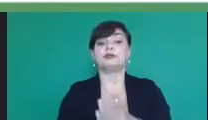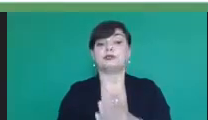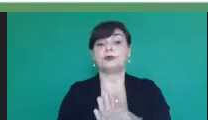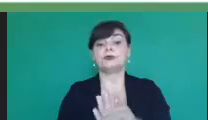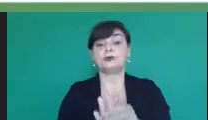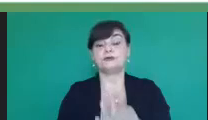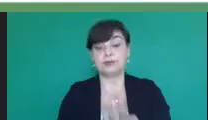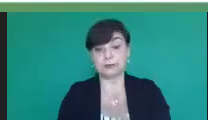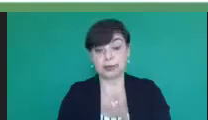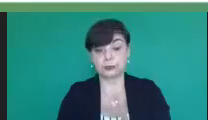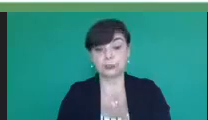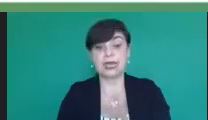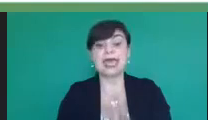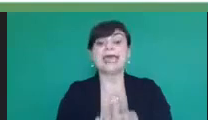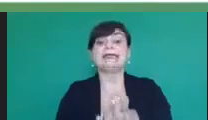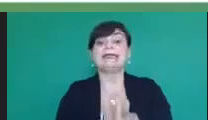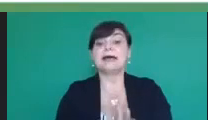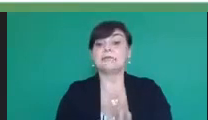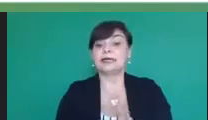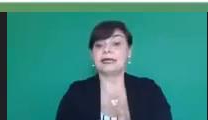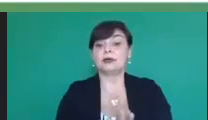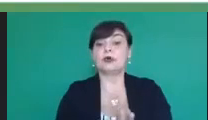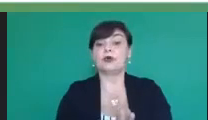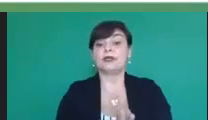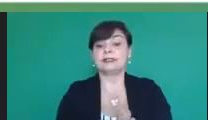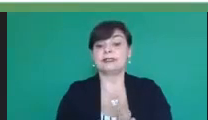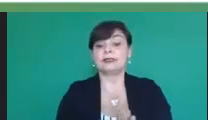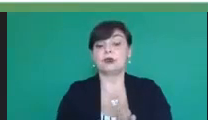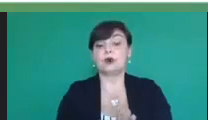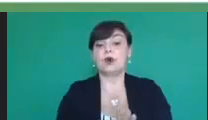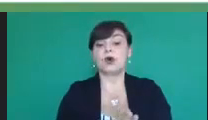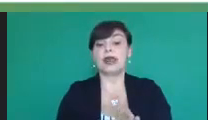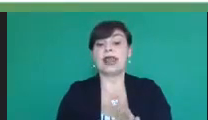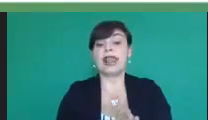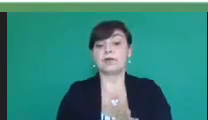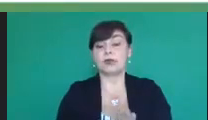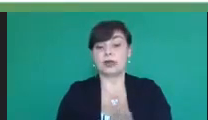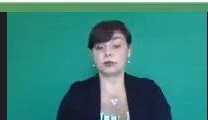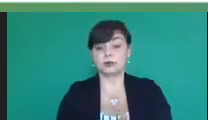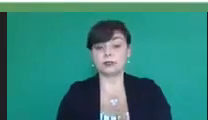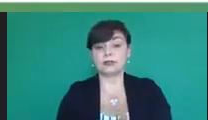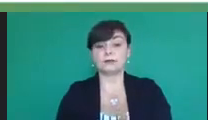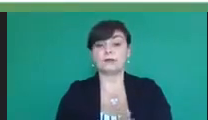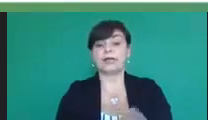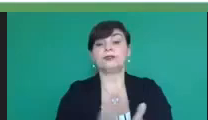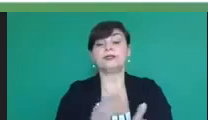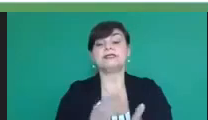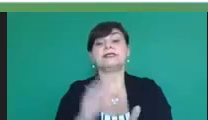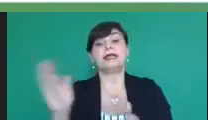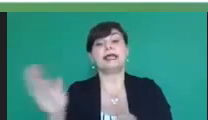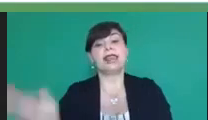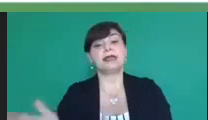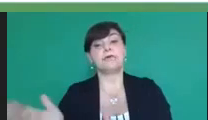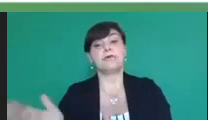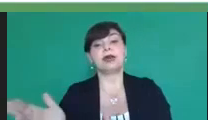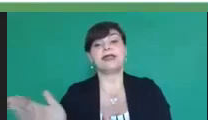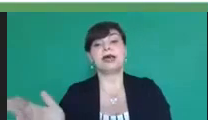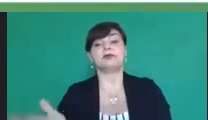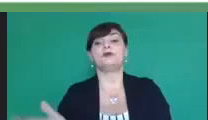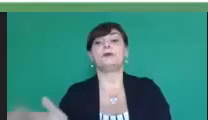positivos confirmados, también coinciden con la época lluviosa. Entonces, la época